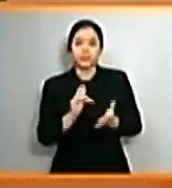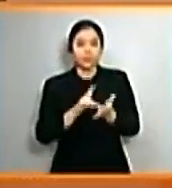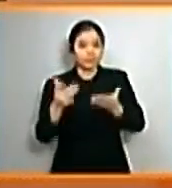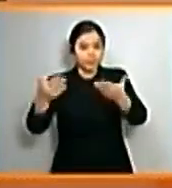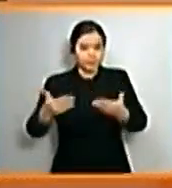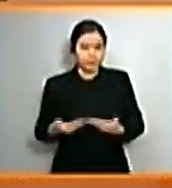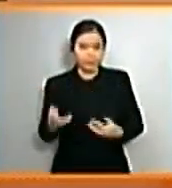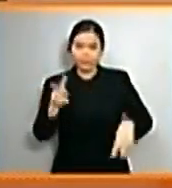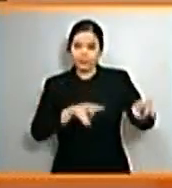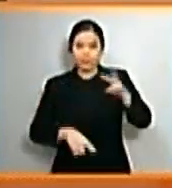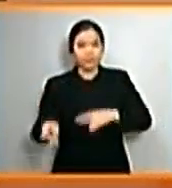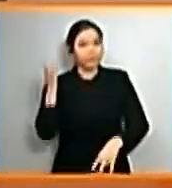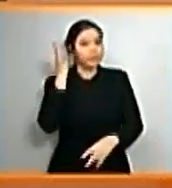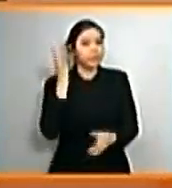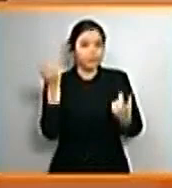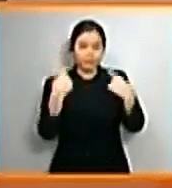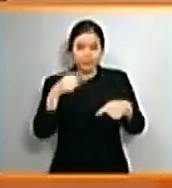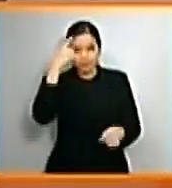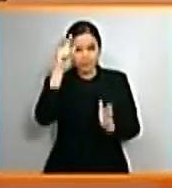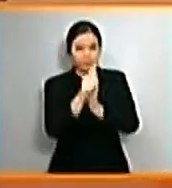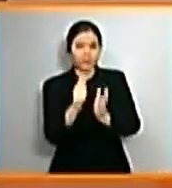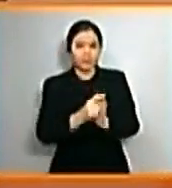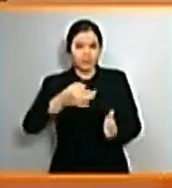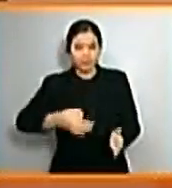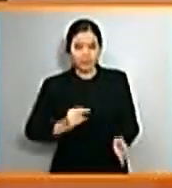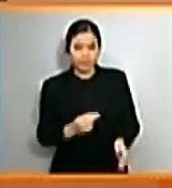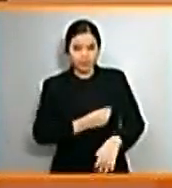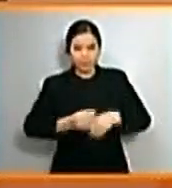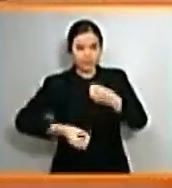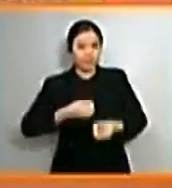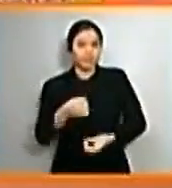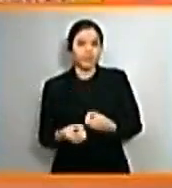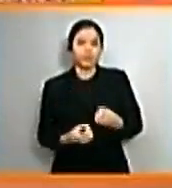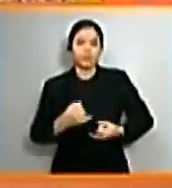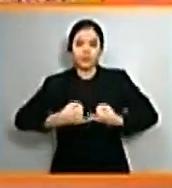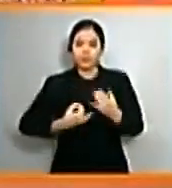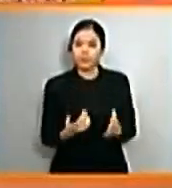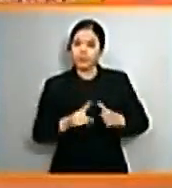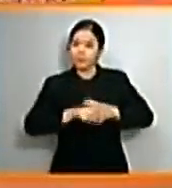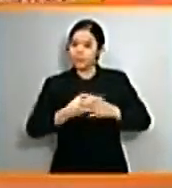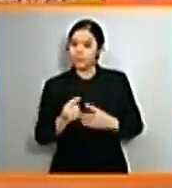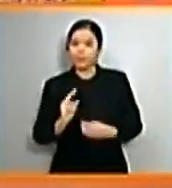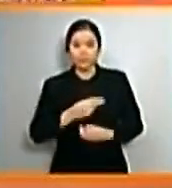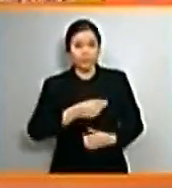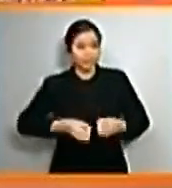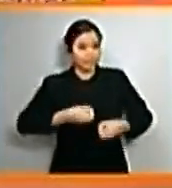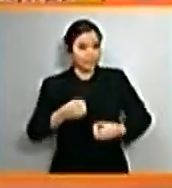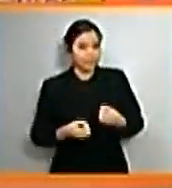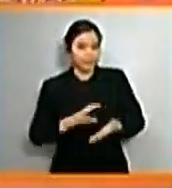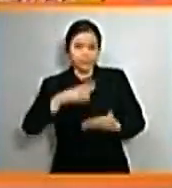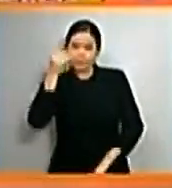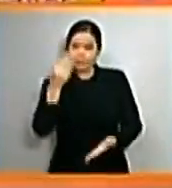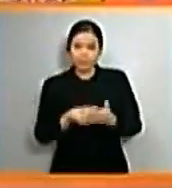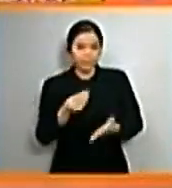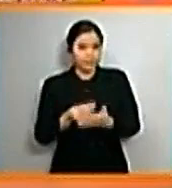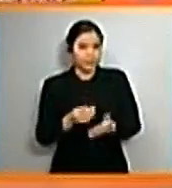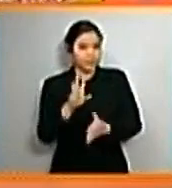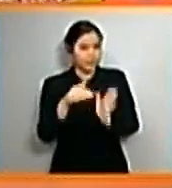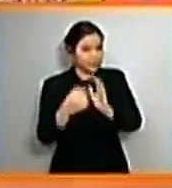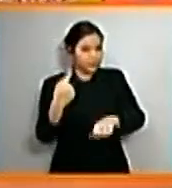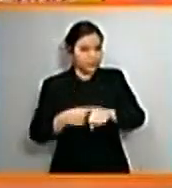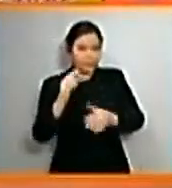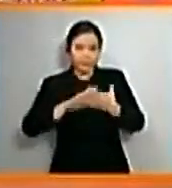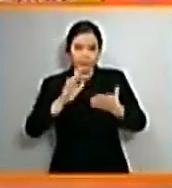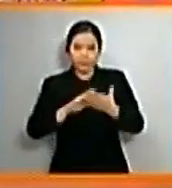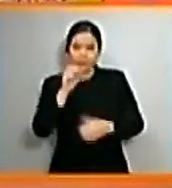bienvenida a nuestro auditor que está para constar cada uno de nuestros procesos. Juárez, damos inicio a nuestro sorteo multiplicando tu dinero 4.000 veces tu